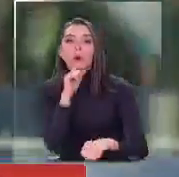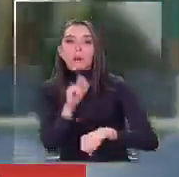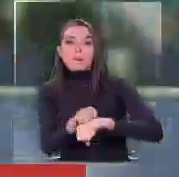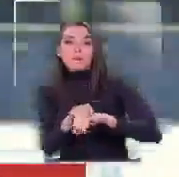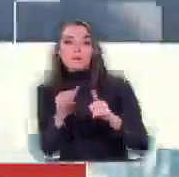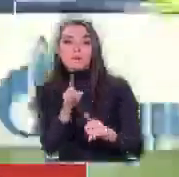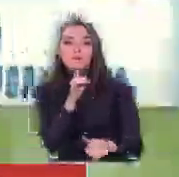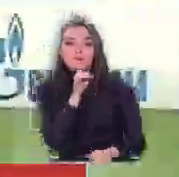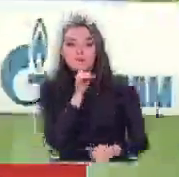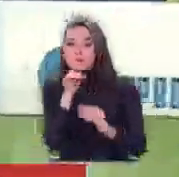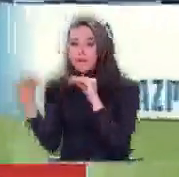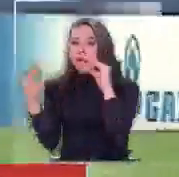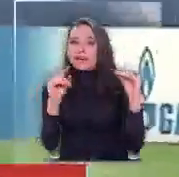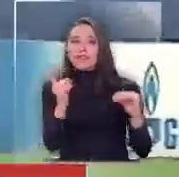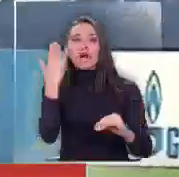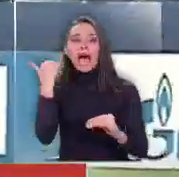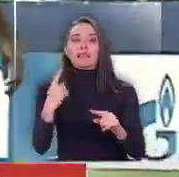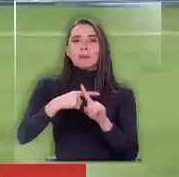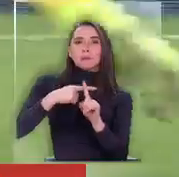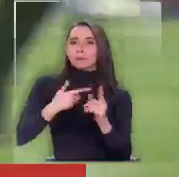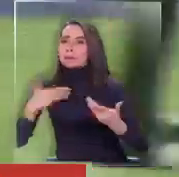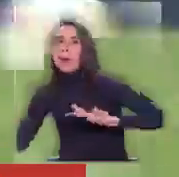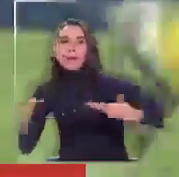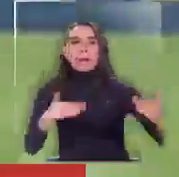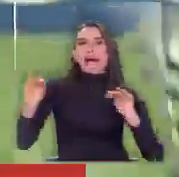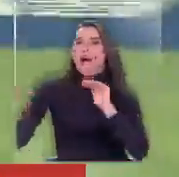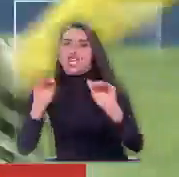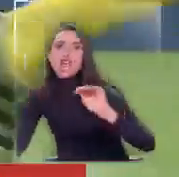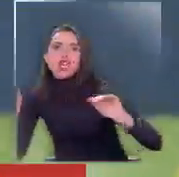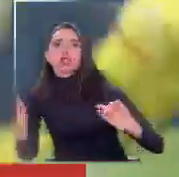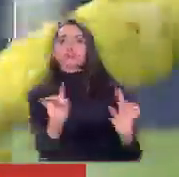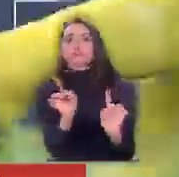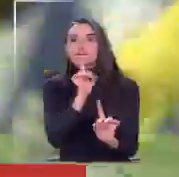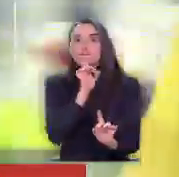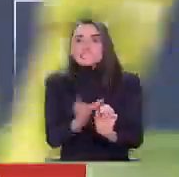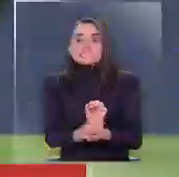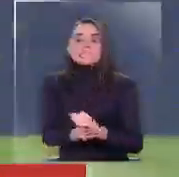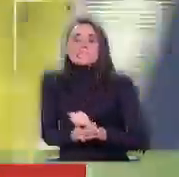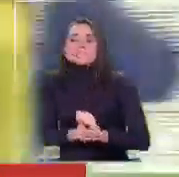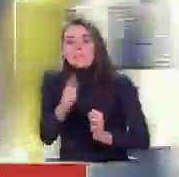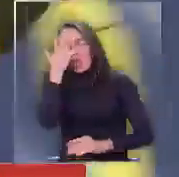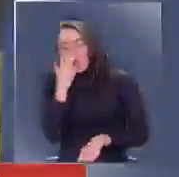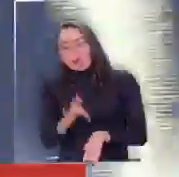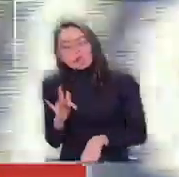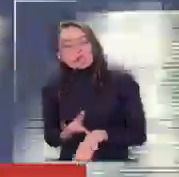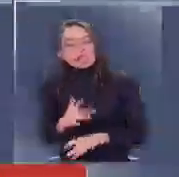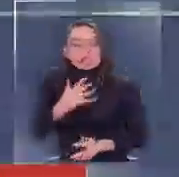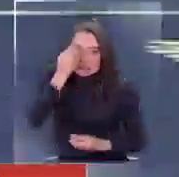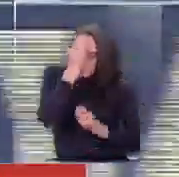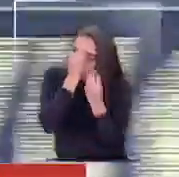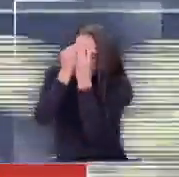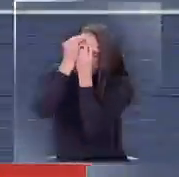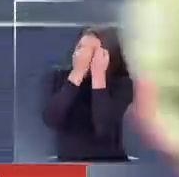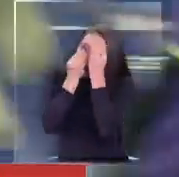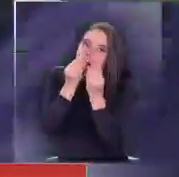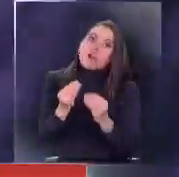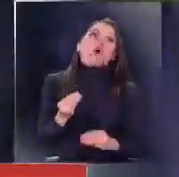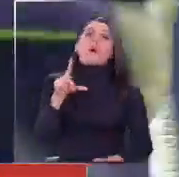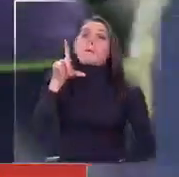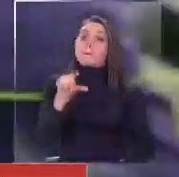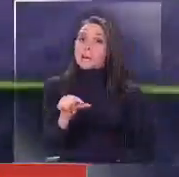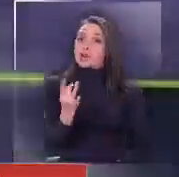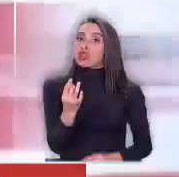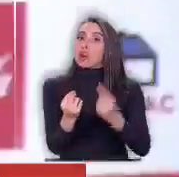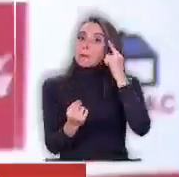hizo en silencio, sin ser ese líder positivo acostumbrado. Su tobillo lo tiene contrariado, de mal humor, aunque afirman que jugó con menos dolor del